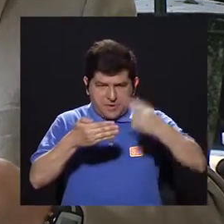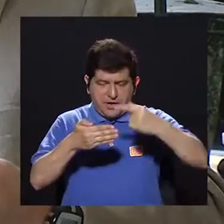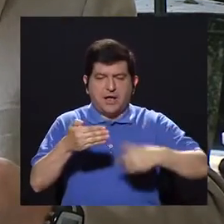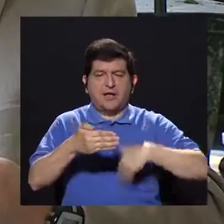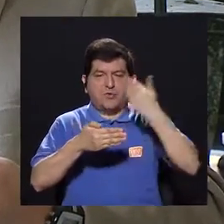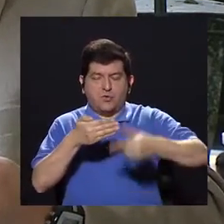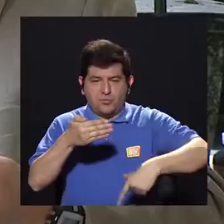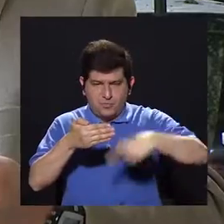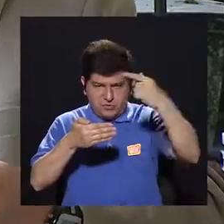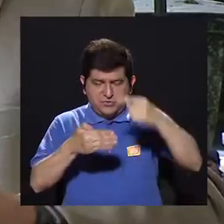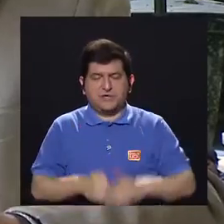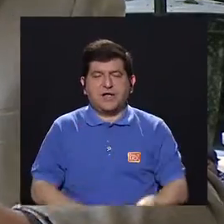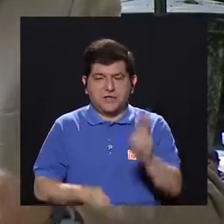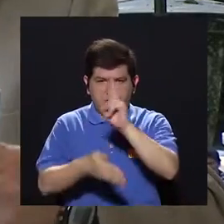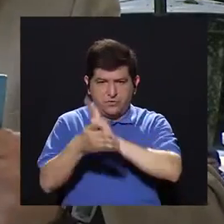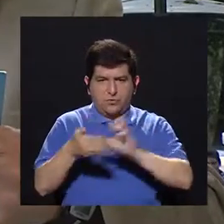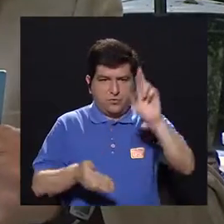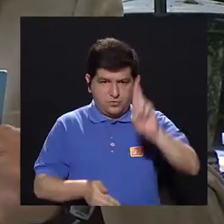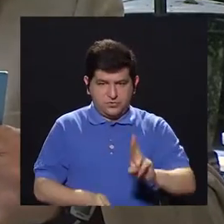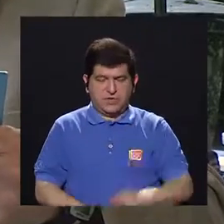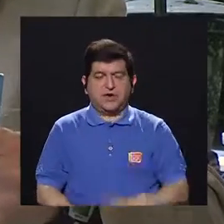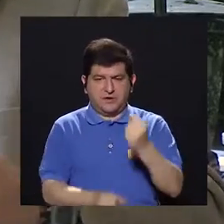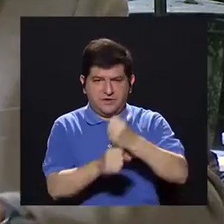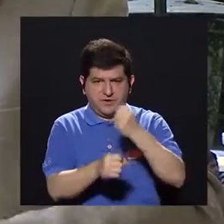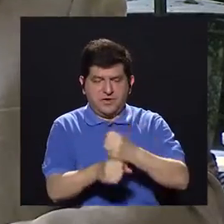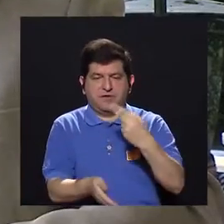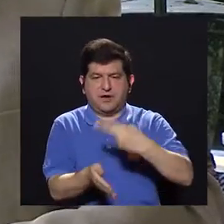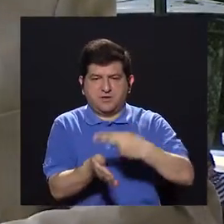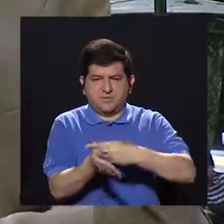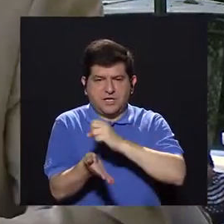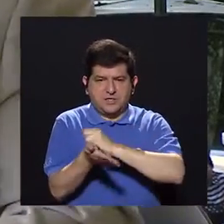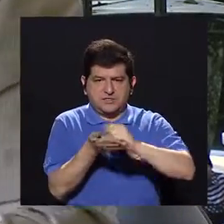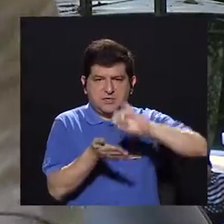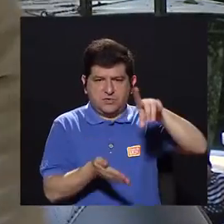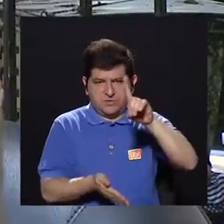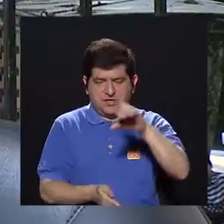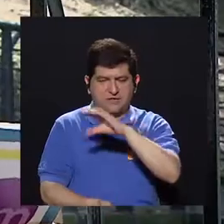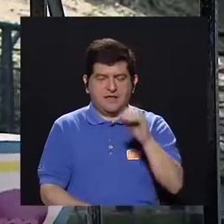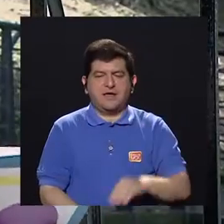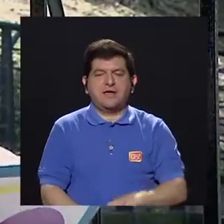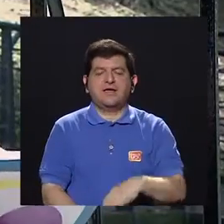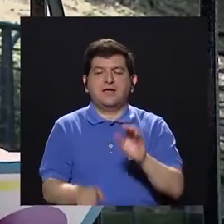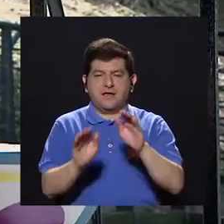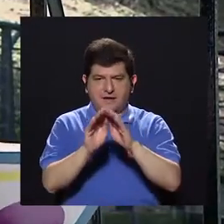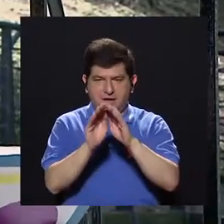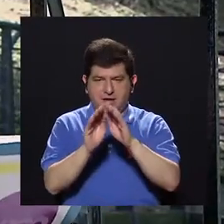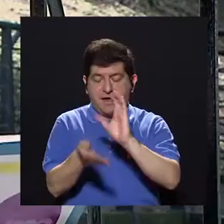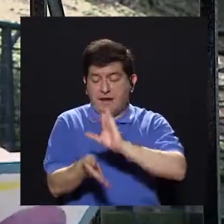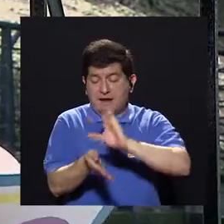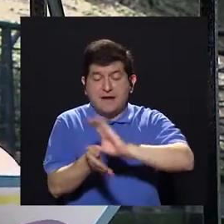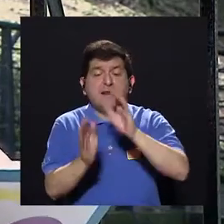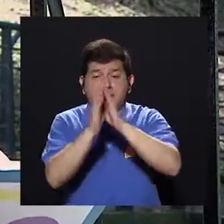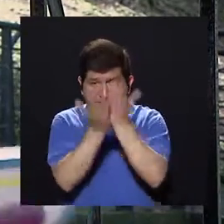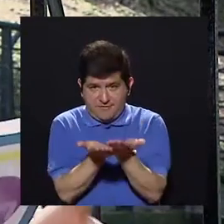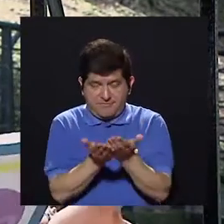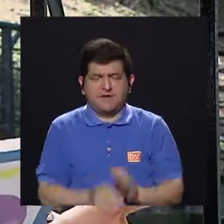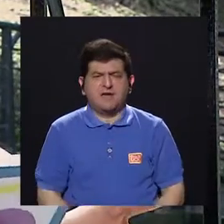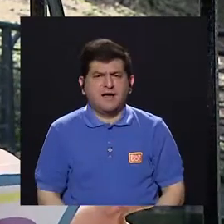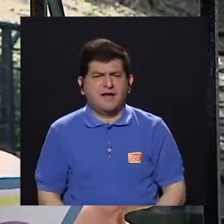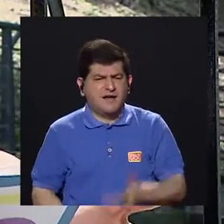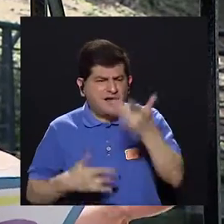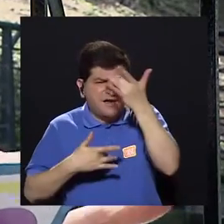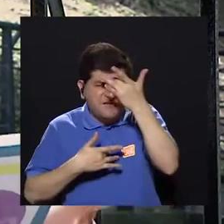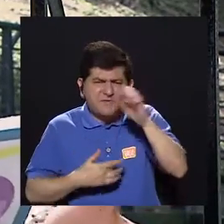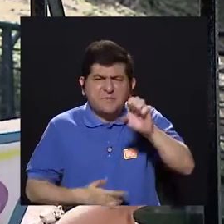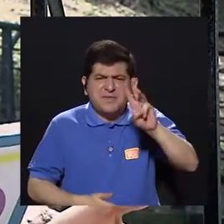Rica y trabaja en el Hospital San Juan de Dios y en la Clínica Bíblica. Doctor, ¿la esclerosis múltiple se